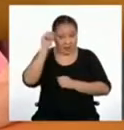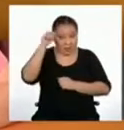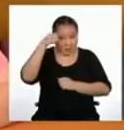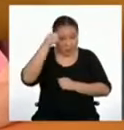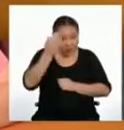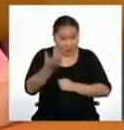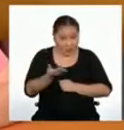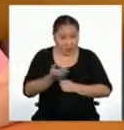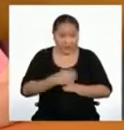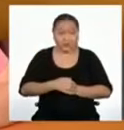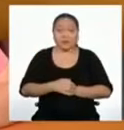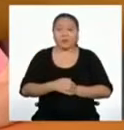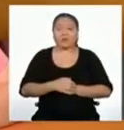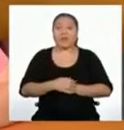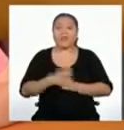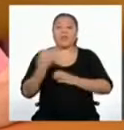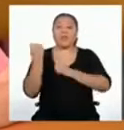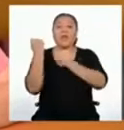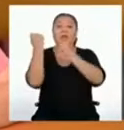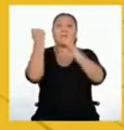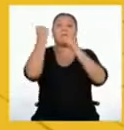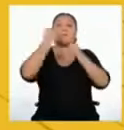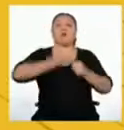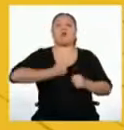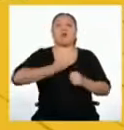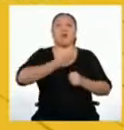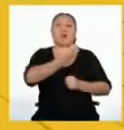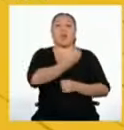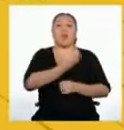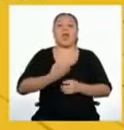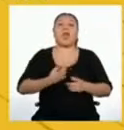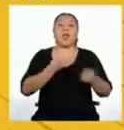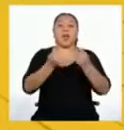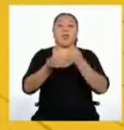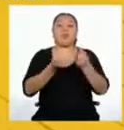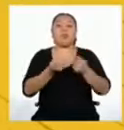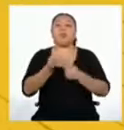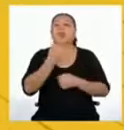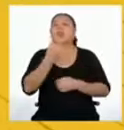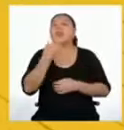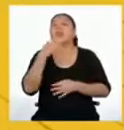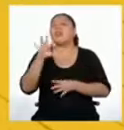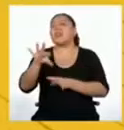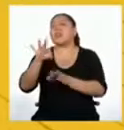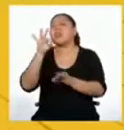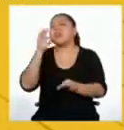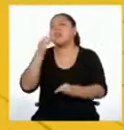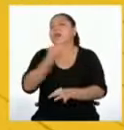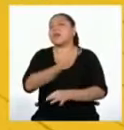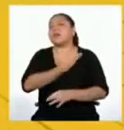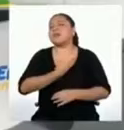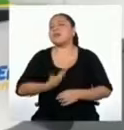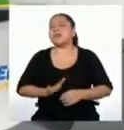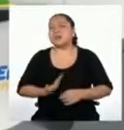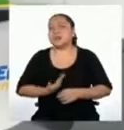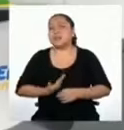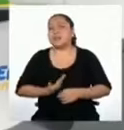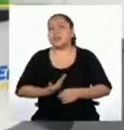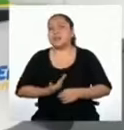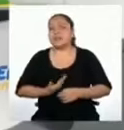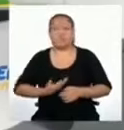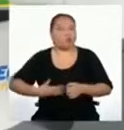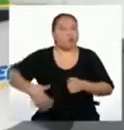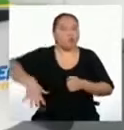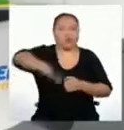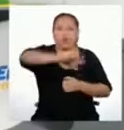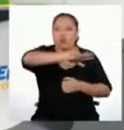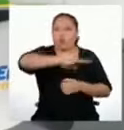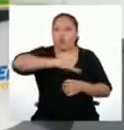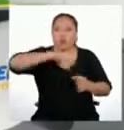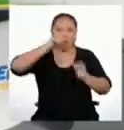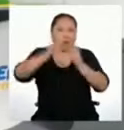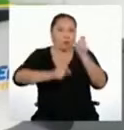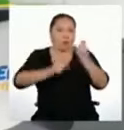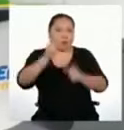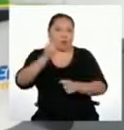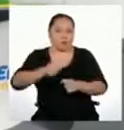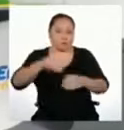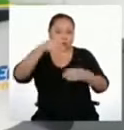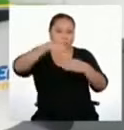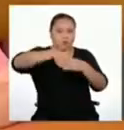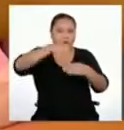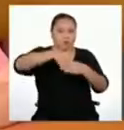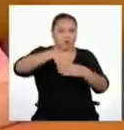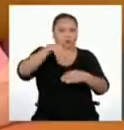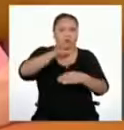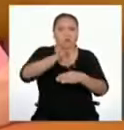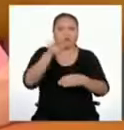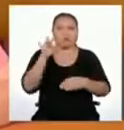¿recuerdas? En el Poder Ejecutivo, ¿quién elige al presidente? Toda la ciudadanía con nuestro voto